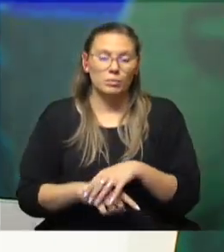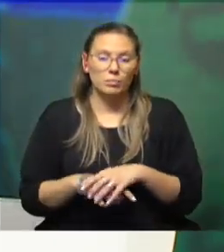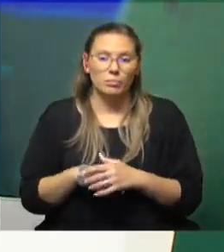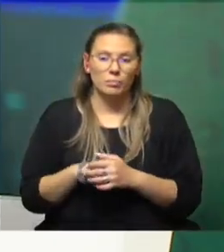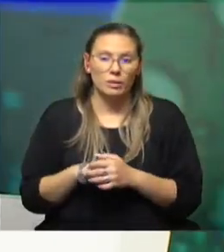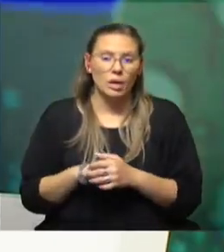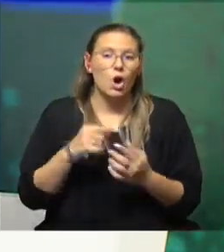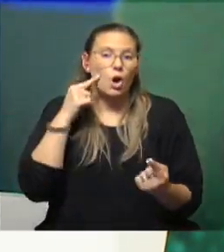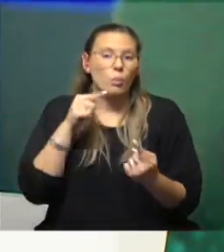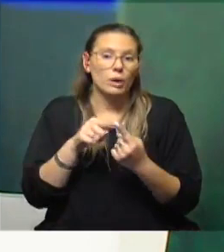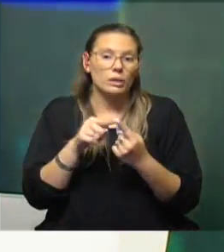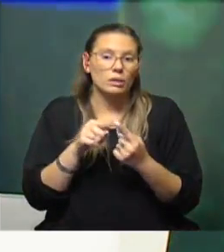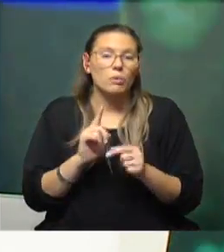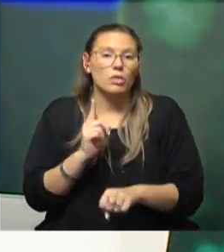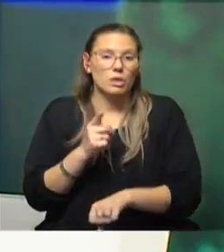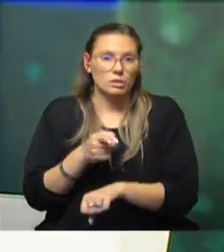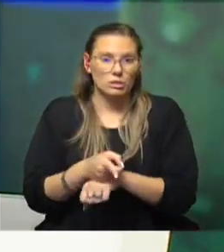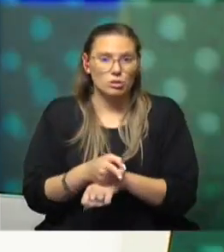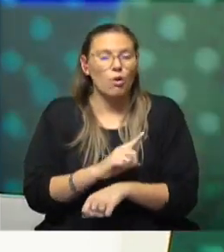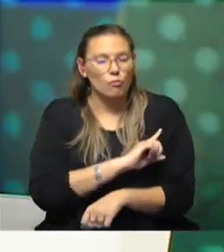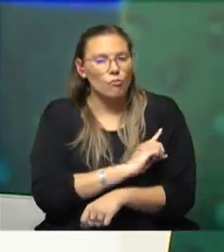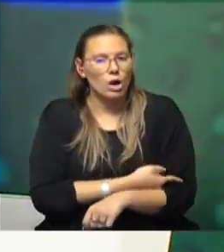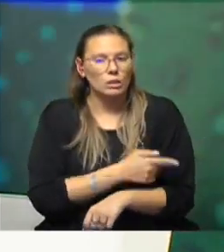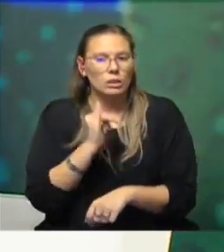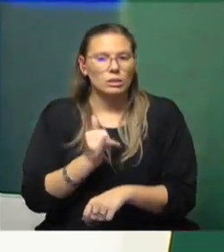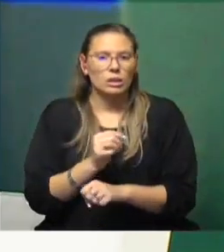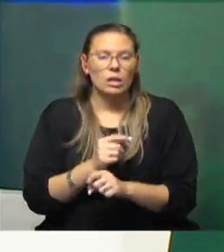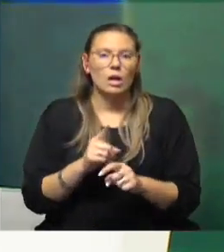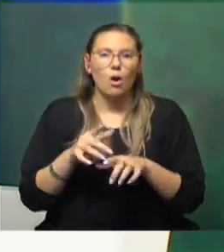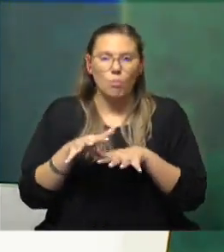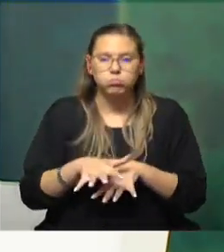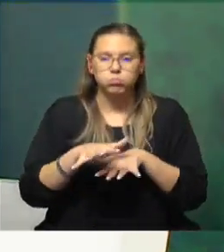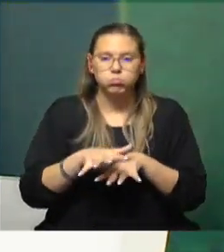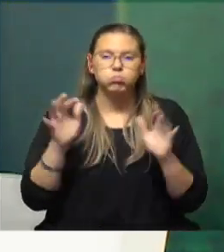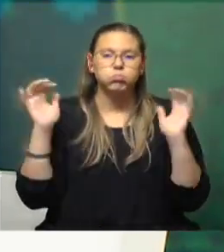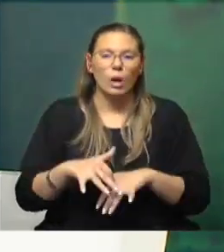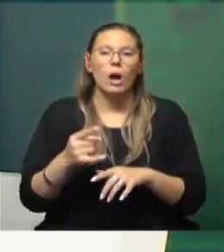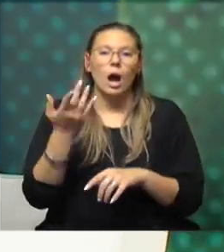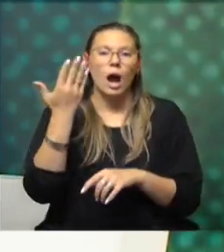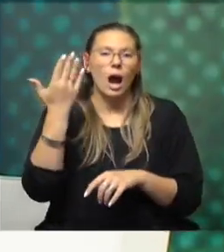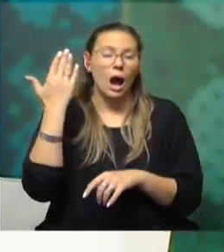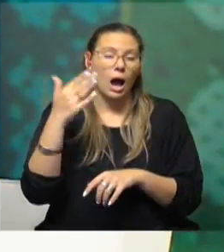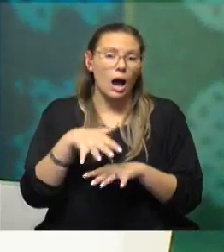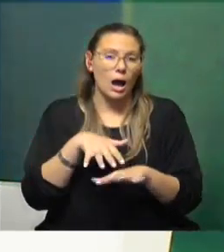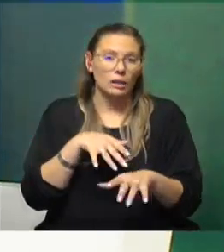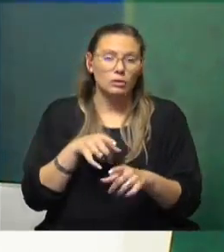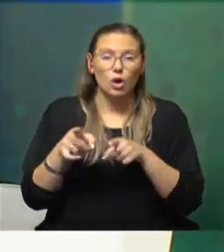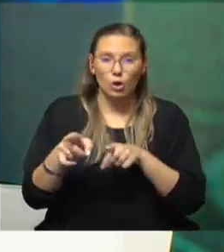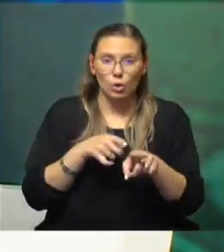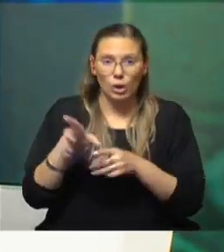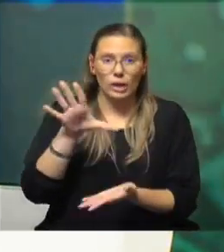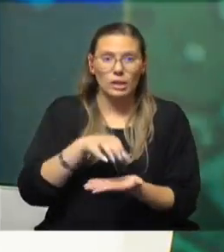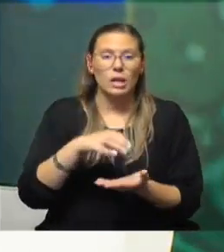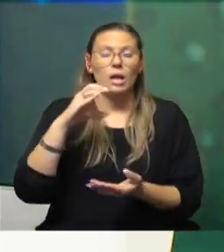que pretendía generar la medida, era de antemano una medida fuerte, que aparte contó con movilización. Hubo un acto de la coordinadora de la enseñanza en el Platense Patín